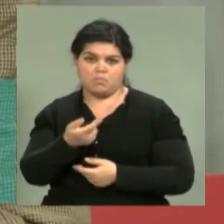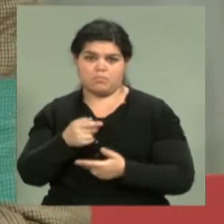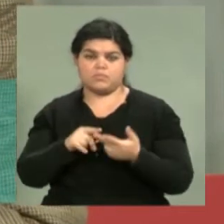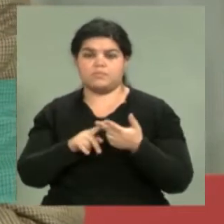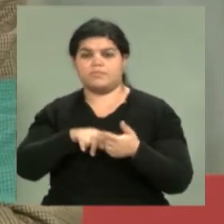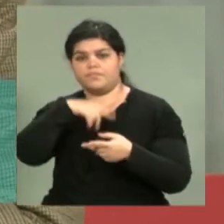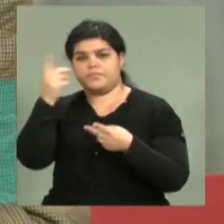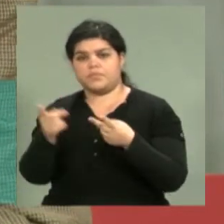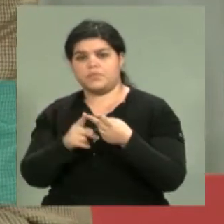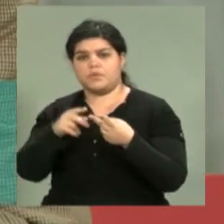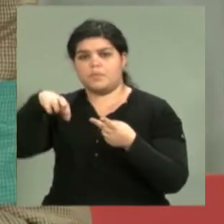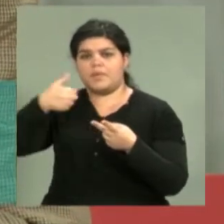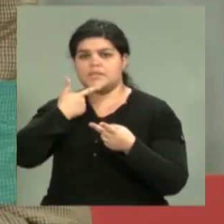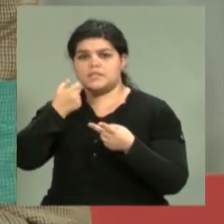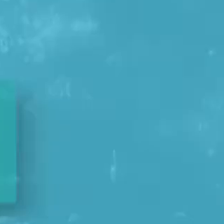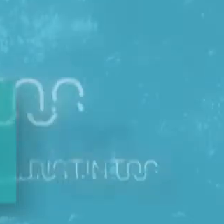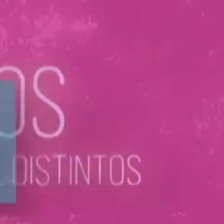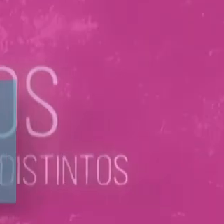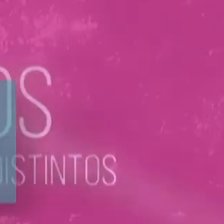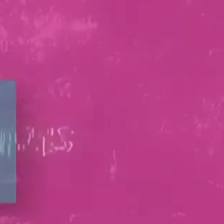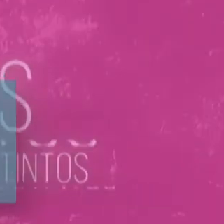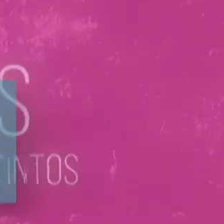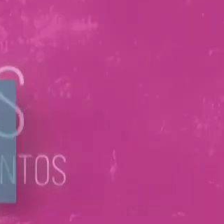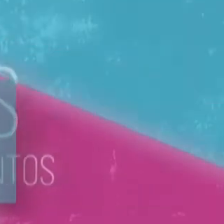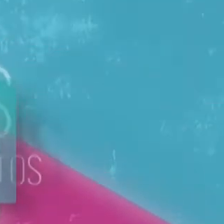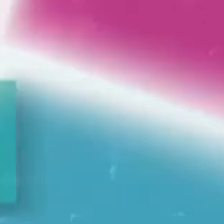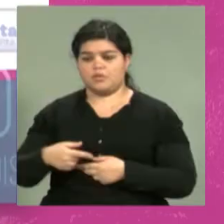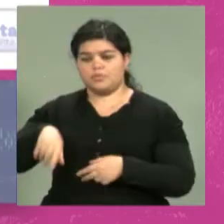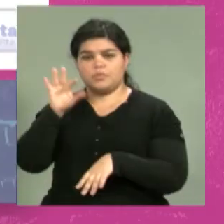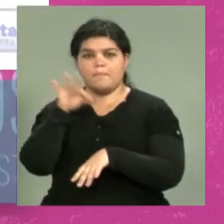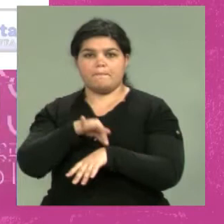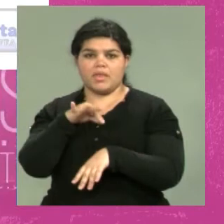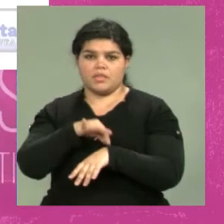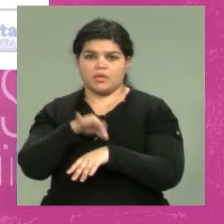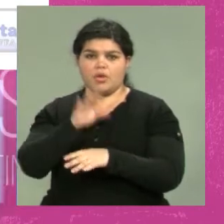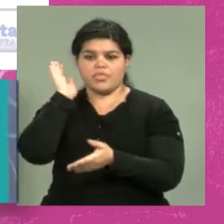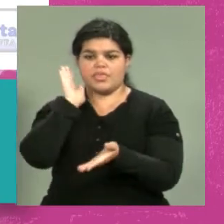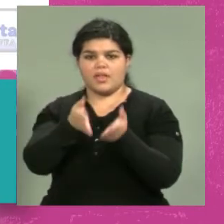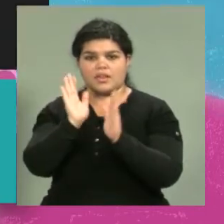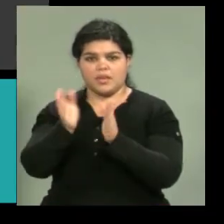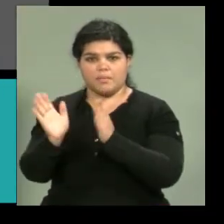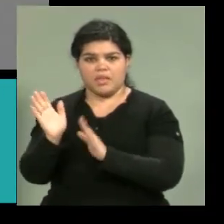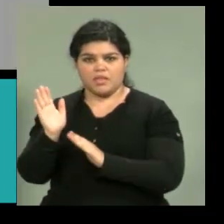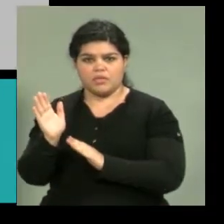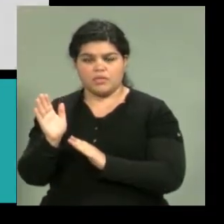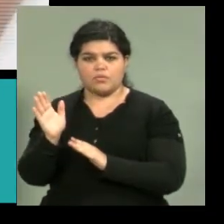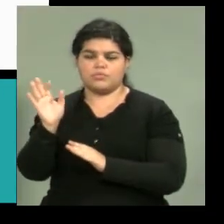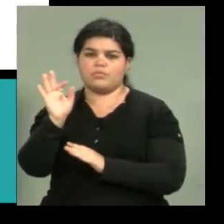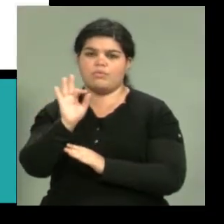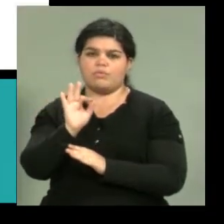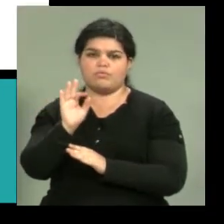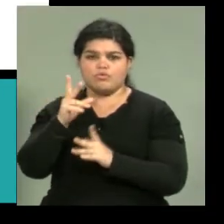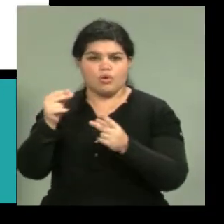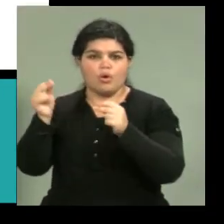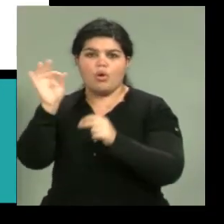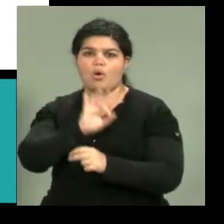es cuando básicamente nosotros los médicos omitimos un tratamiento o acompañamos a un desenlace